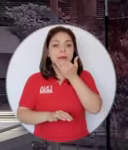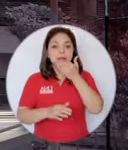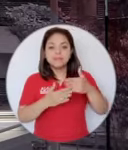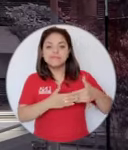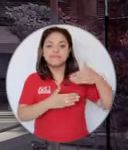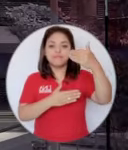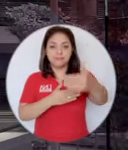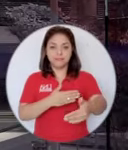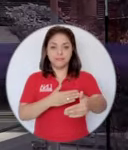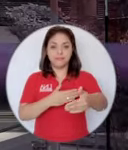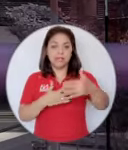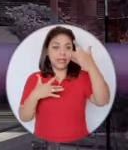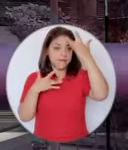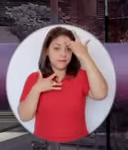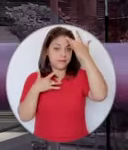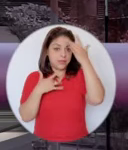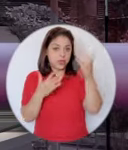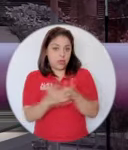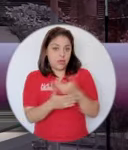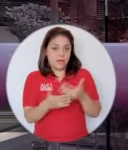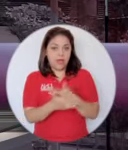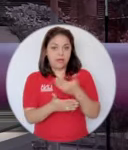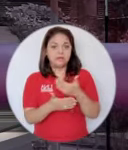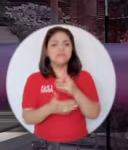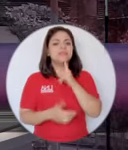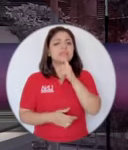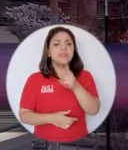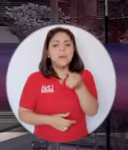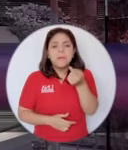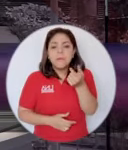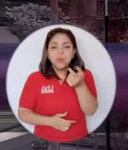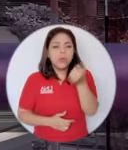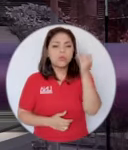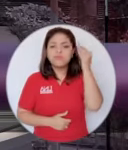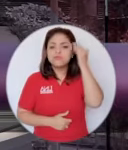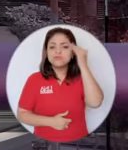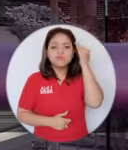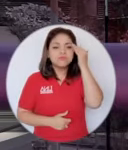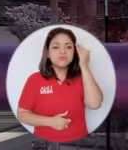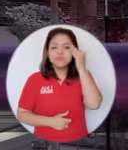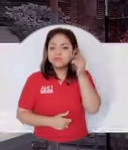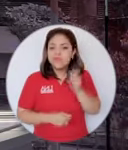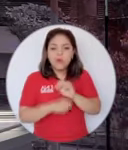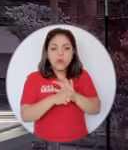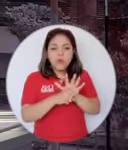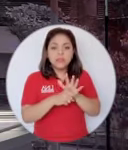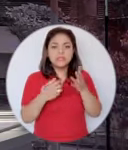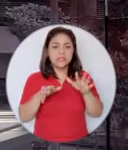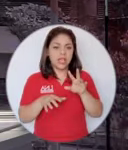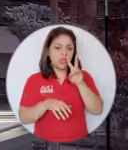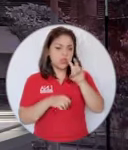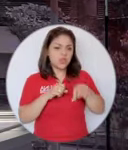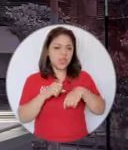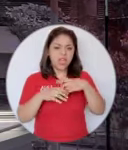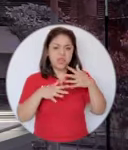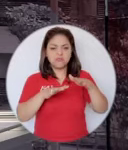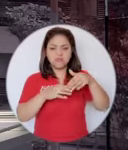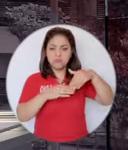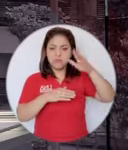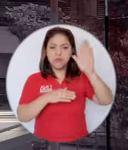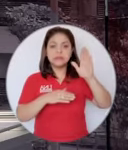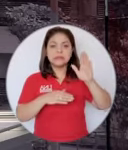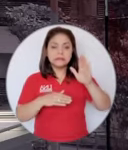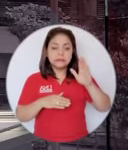enfermedad nueva, tenemos poco conocimiento sobre ella, en realidad, pues los 2 años y resto que tenemos de estar en